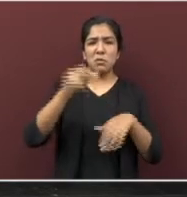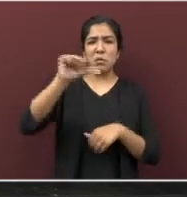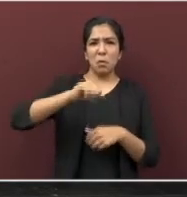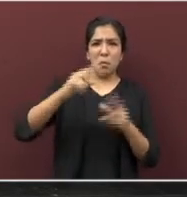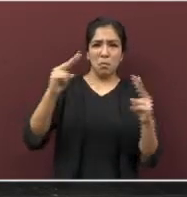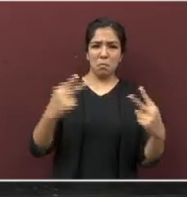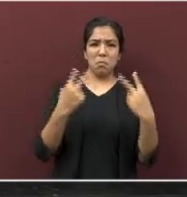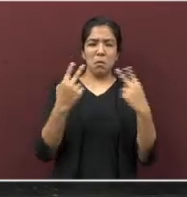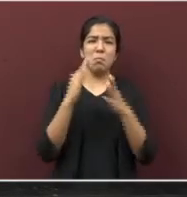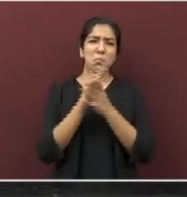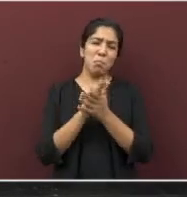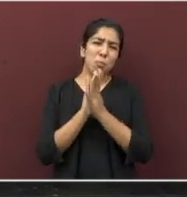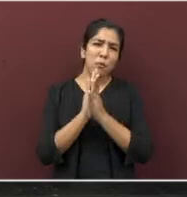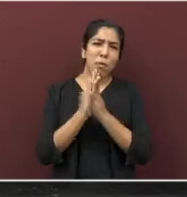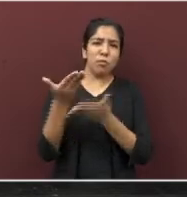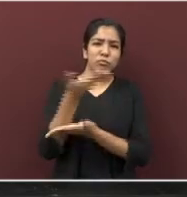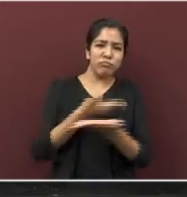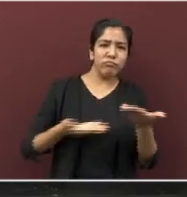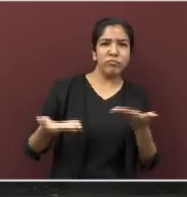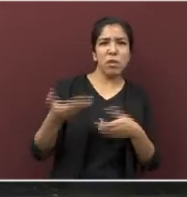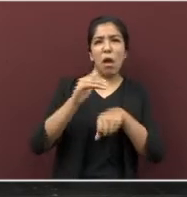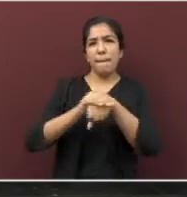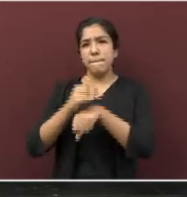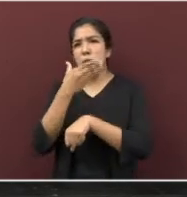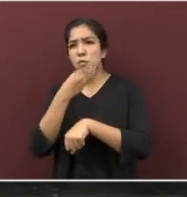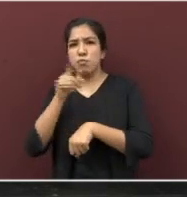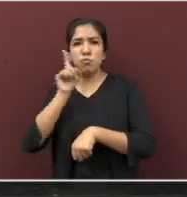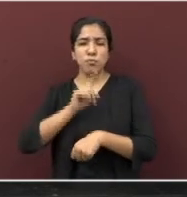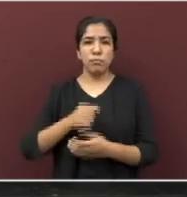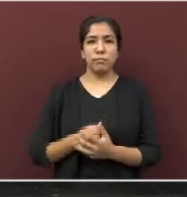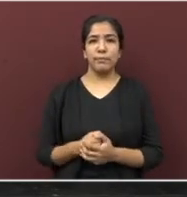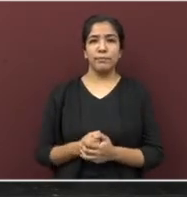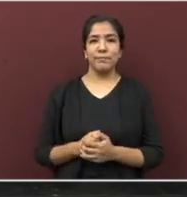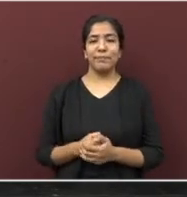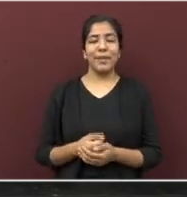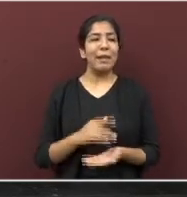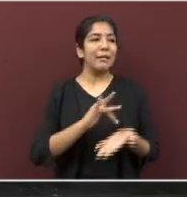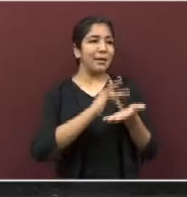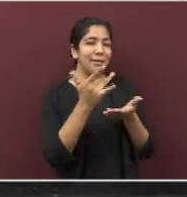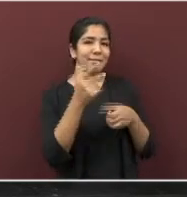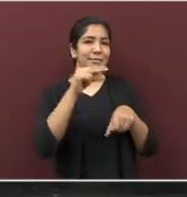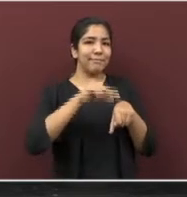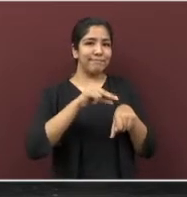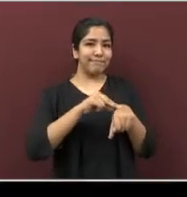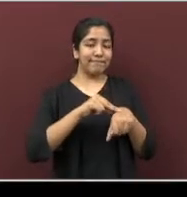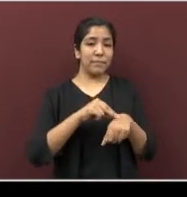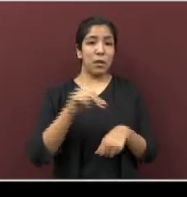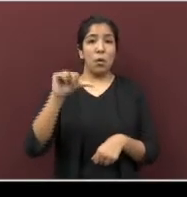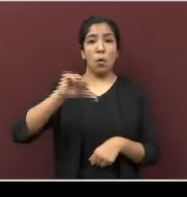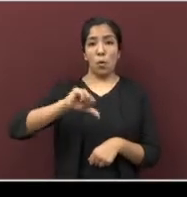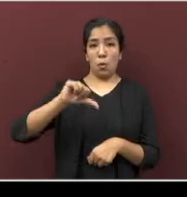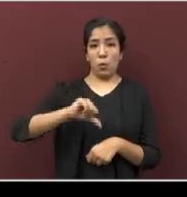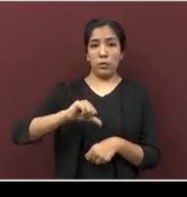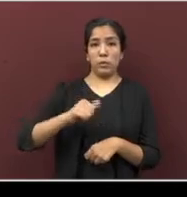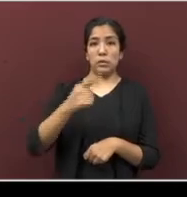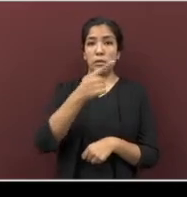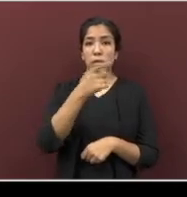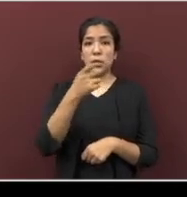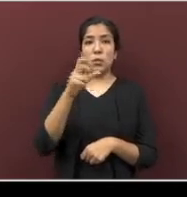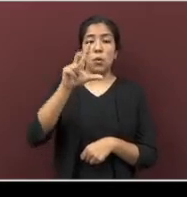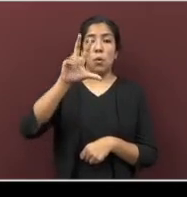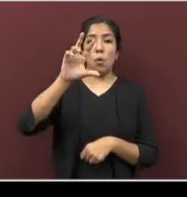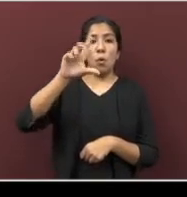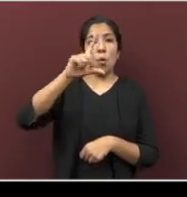espero gracias doctor buenas noches a todos y todas suman ya 145 mil 75 los